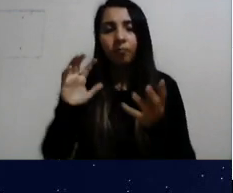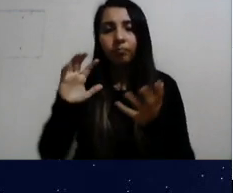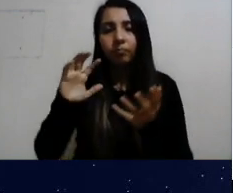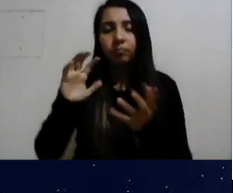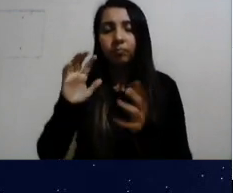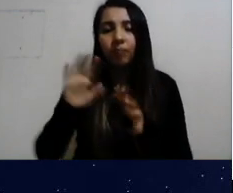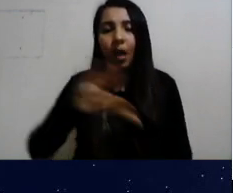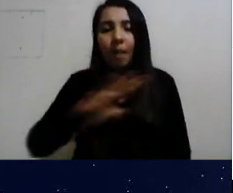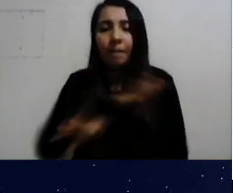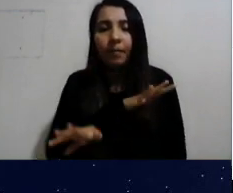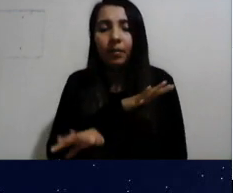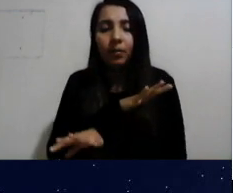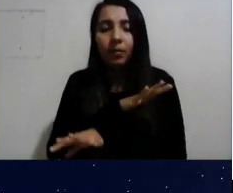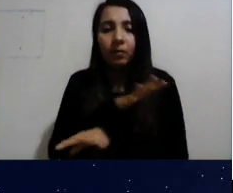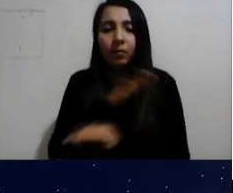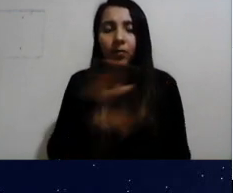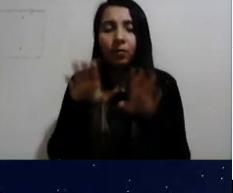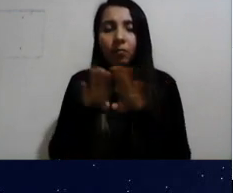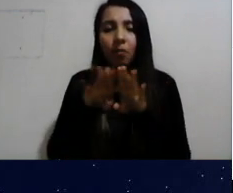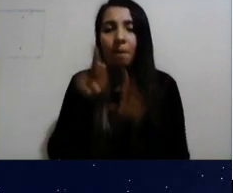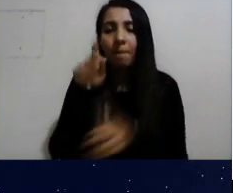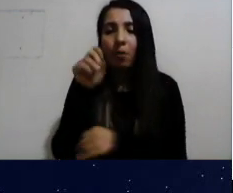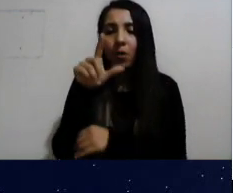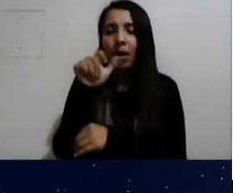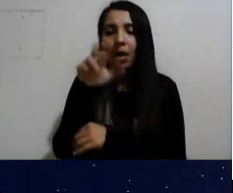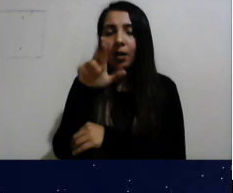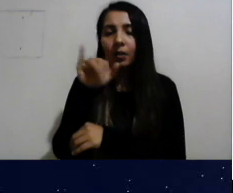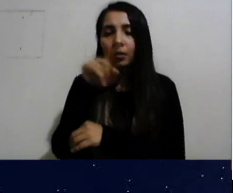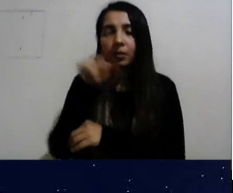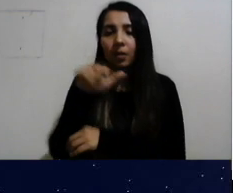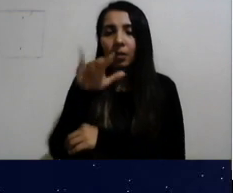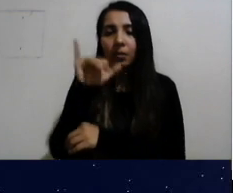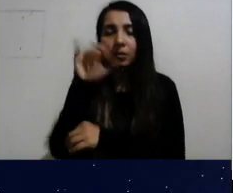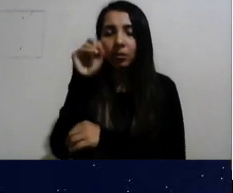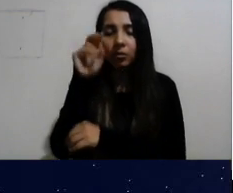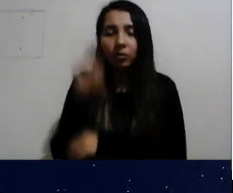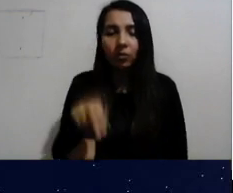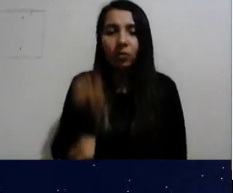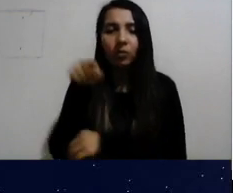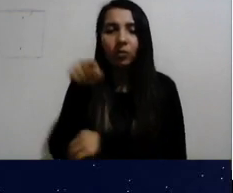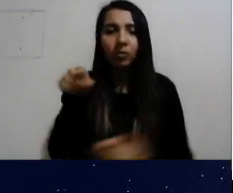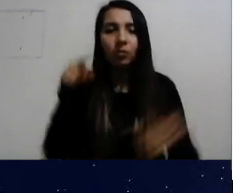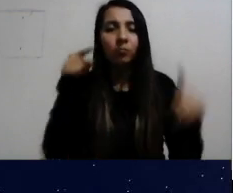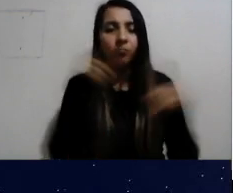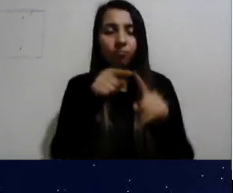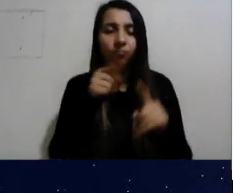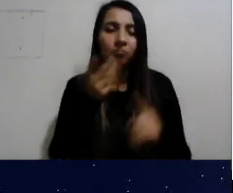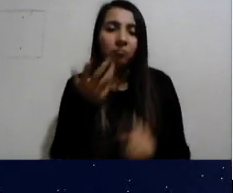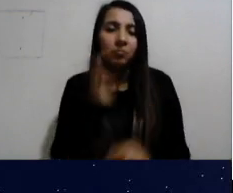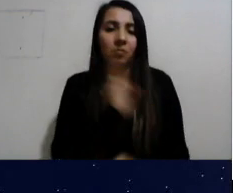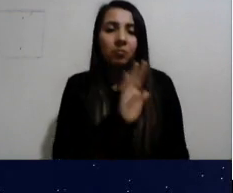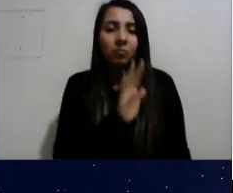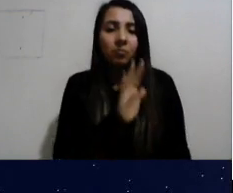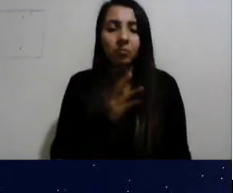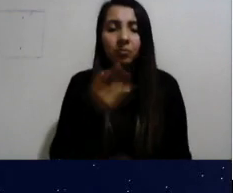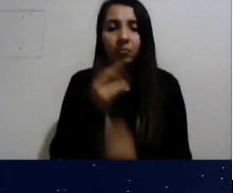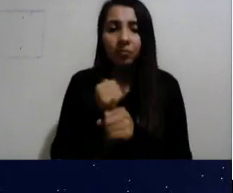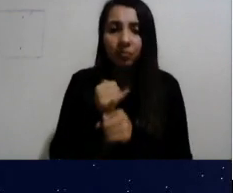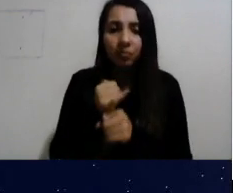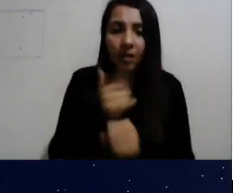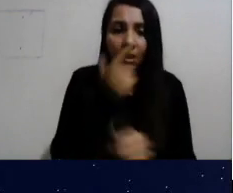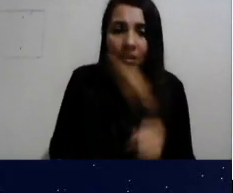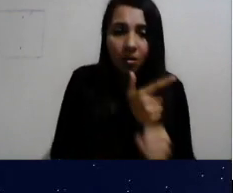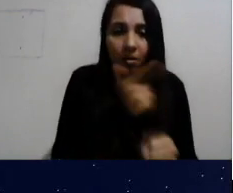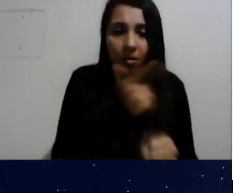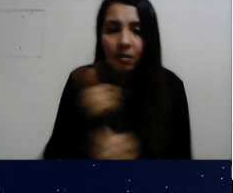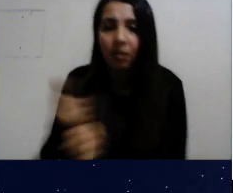se produce una rotación en la señal de polarización y una polarización circular que va en un sentido o en otro.